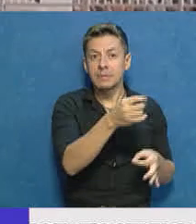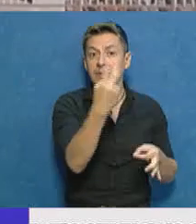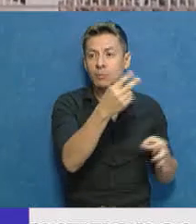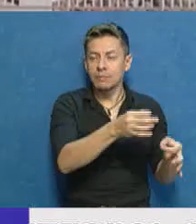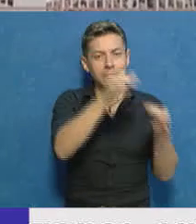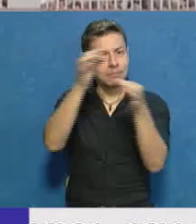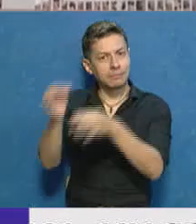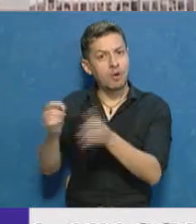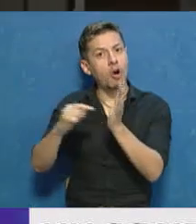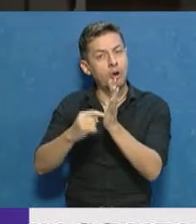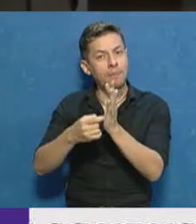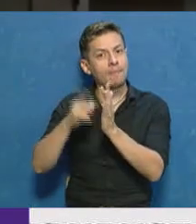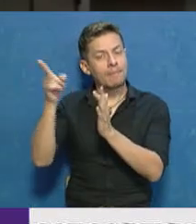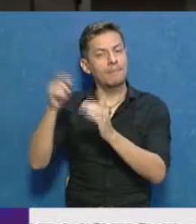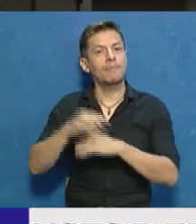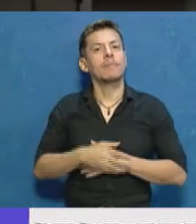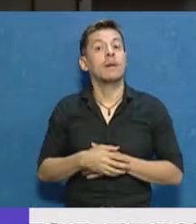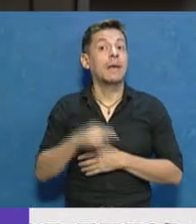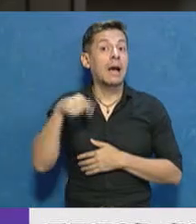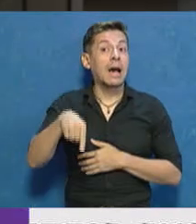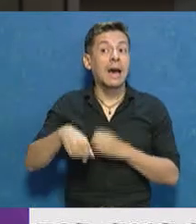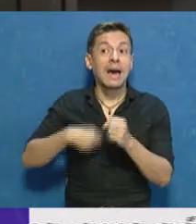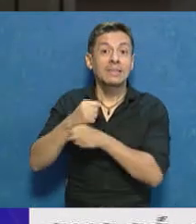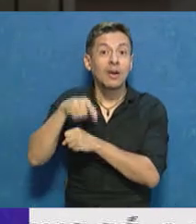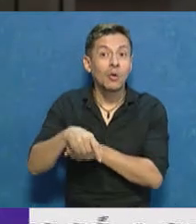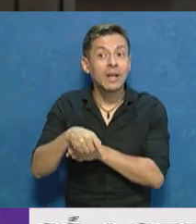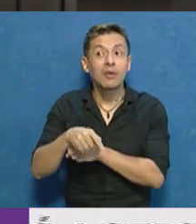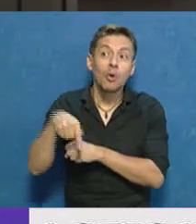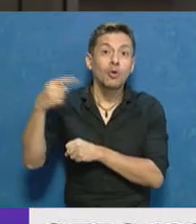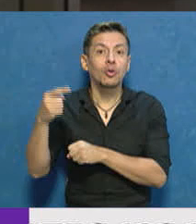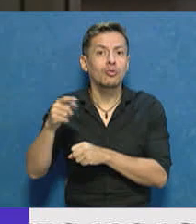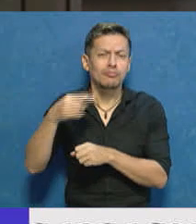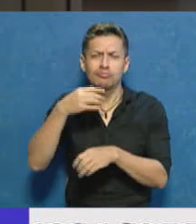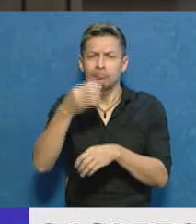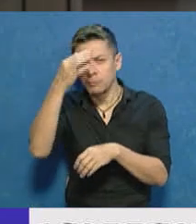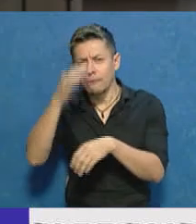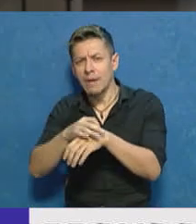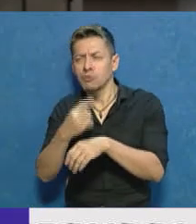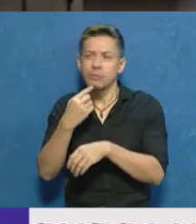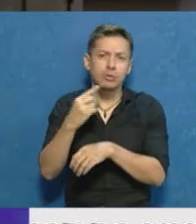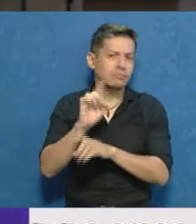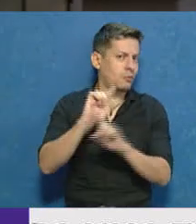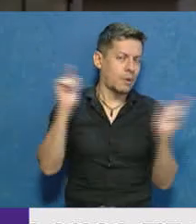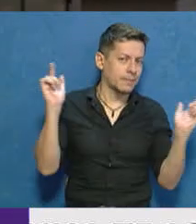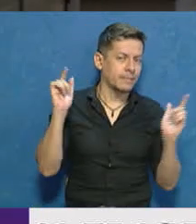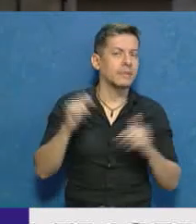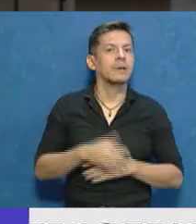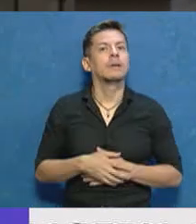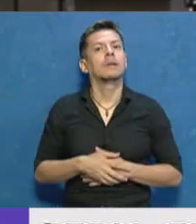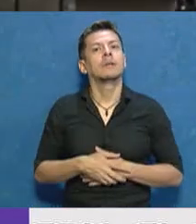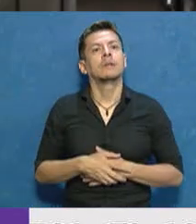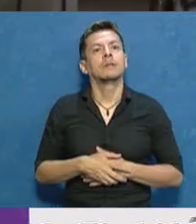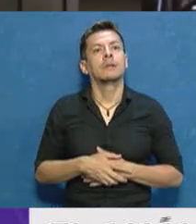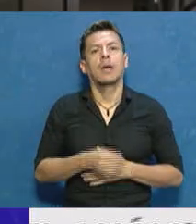pero no tenemos en este momento otro caso sospechoso. ¿Cualquier persona con rasgo oriental merece que sea sospechosa